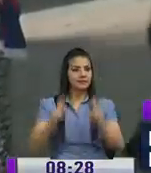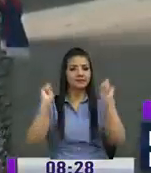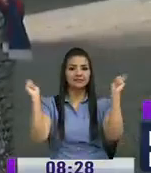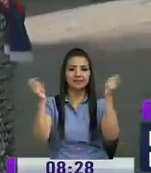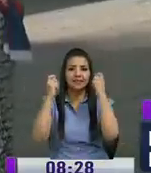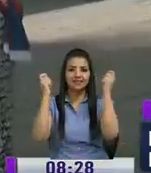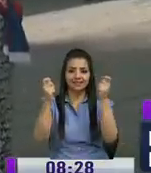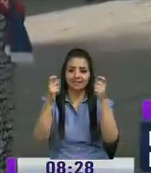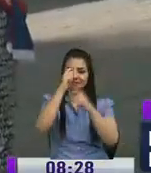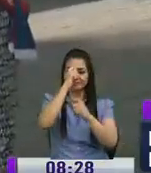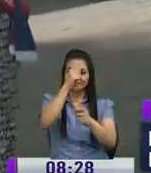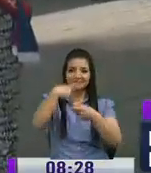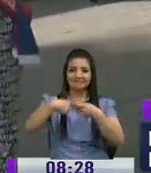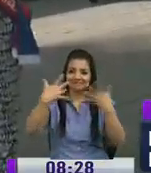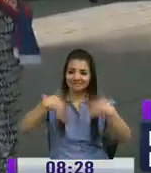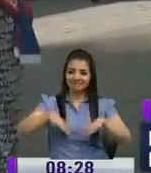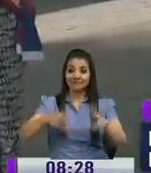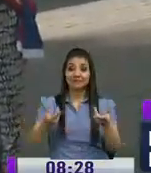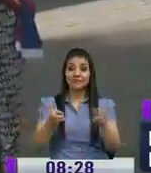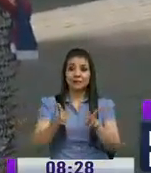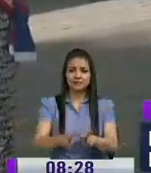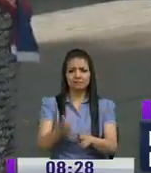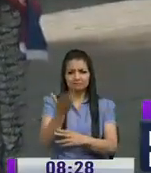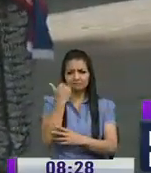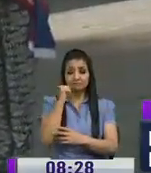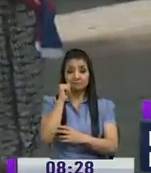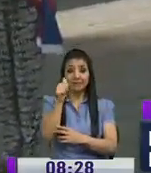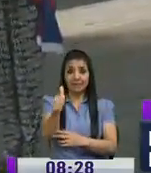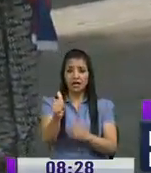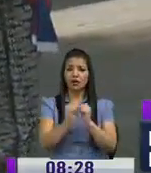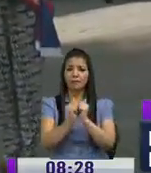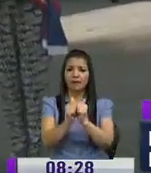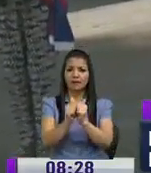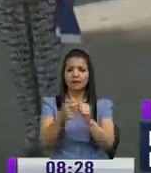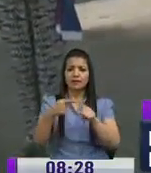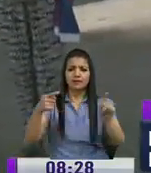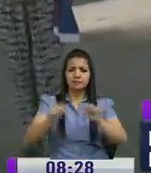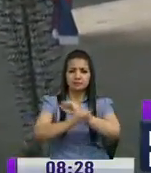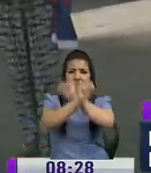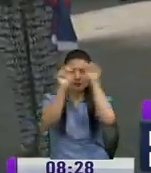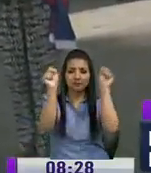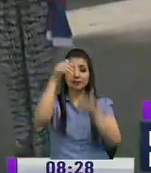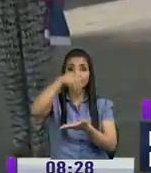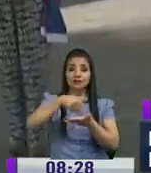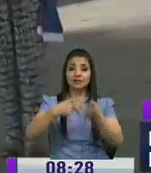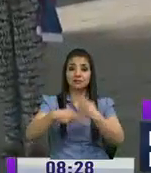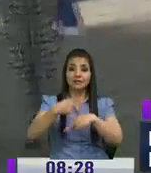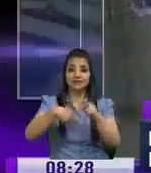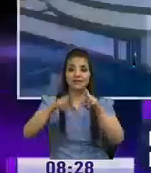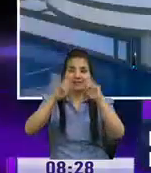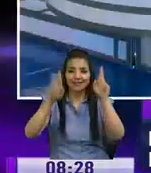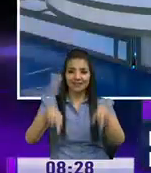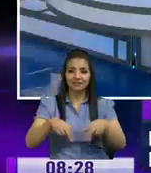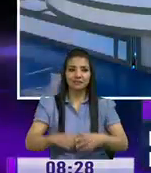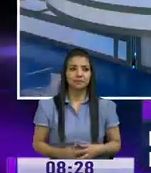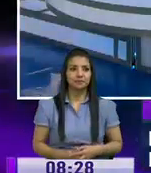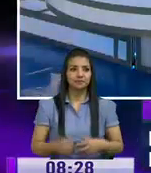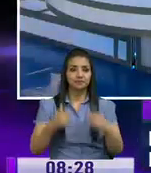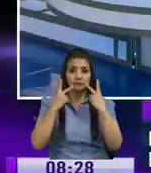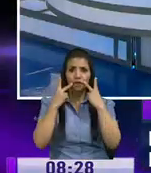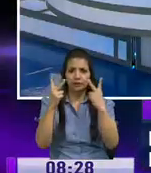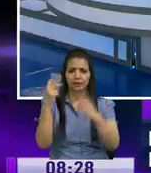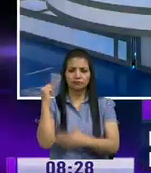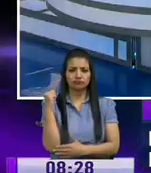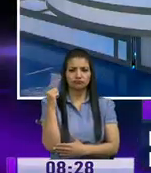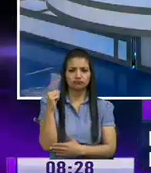para celebrar a la carita de Dios. Y también acompáñenos el día de mañana desde muy temprano en el Centro Comercial Recreo. Compañeros. Yo quiero verte echando